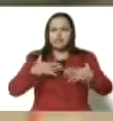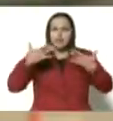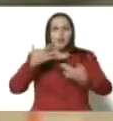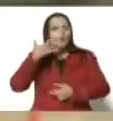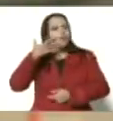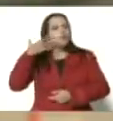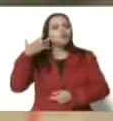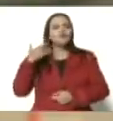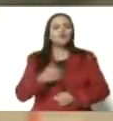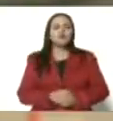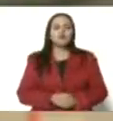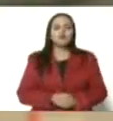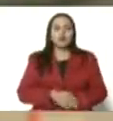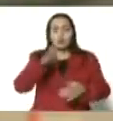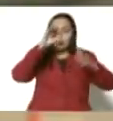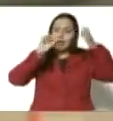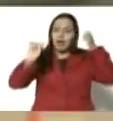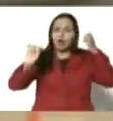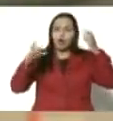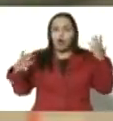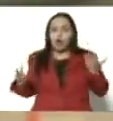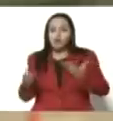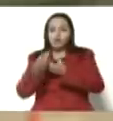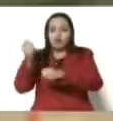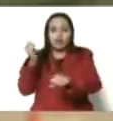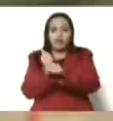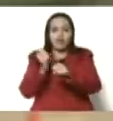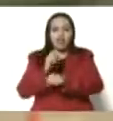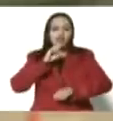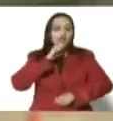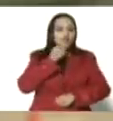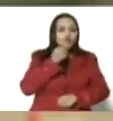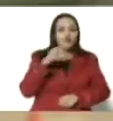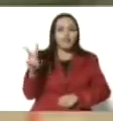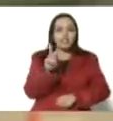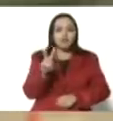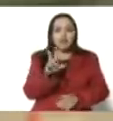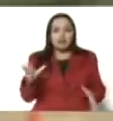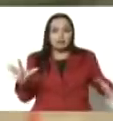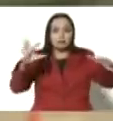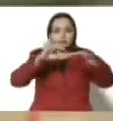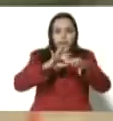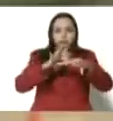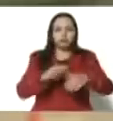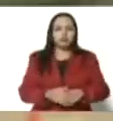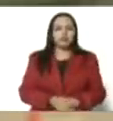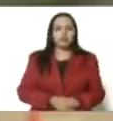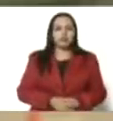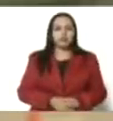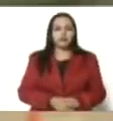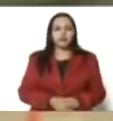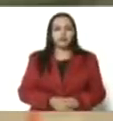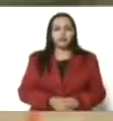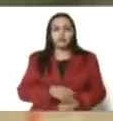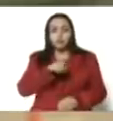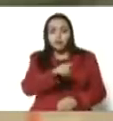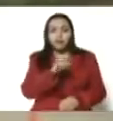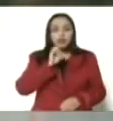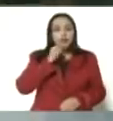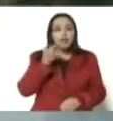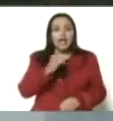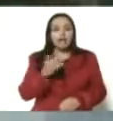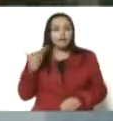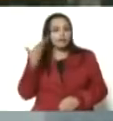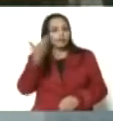orgullosos, embajador, de la cooperación Rusia-Venezuela, donde Rusia ha extendido la